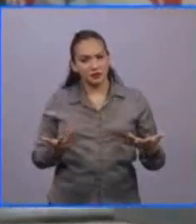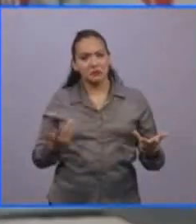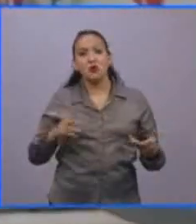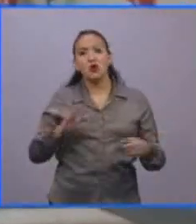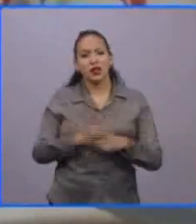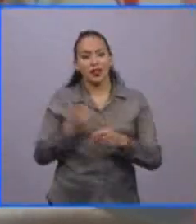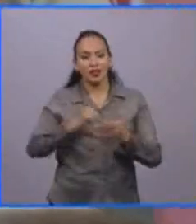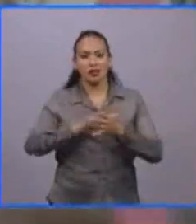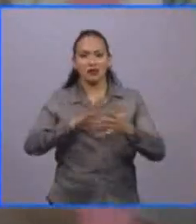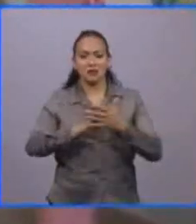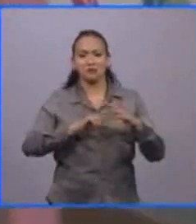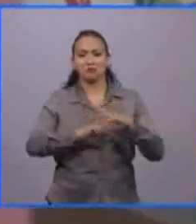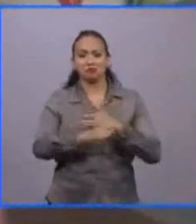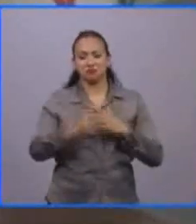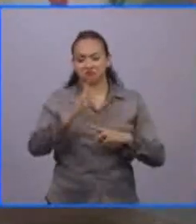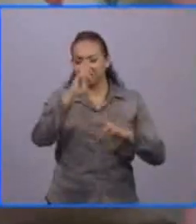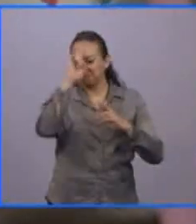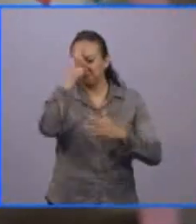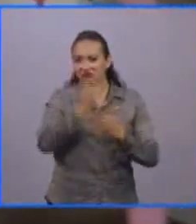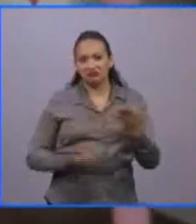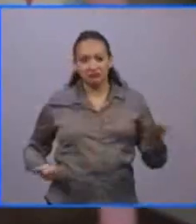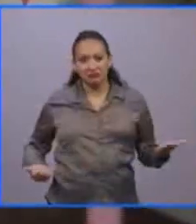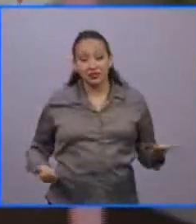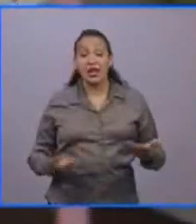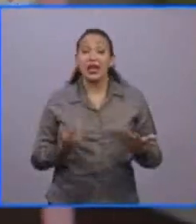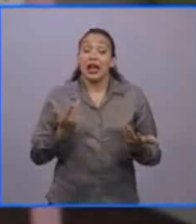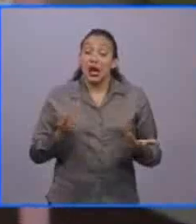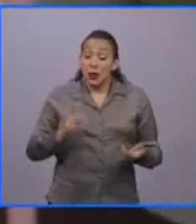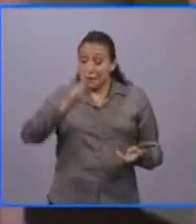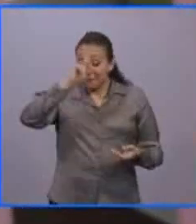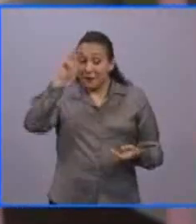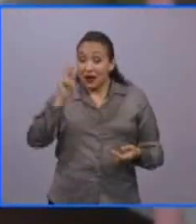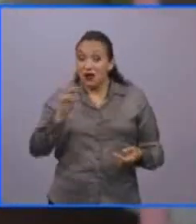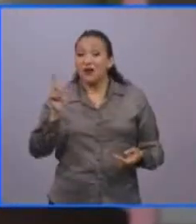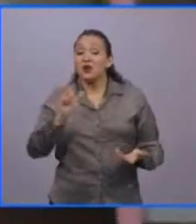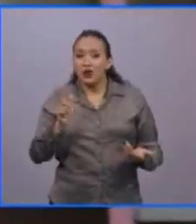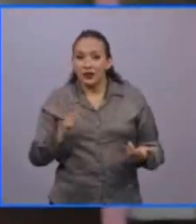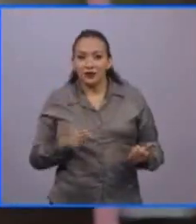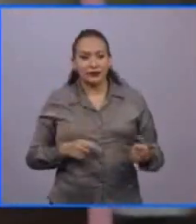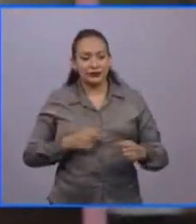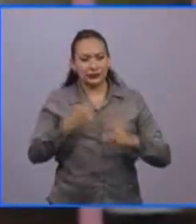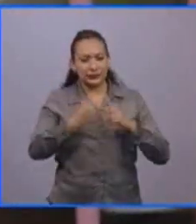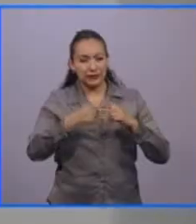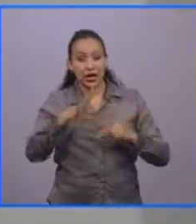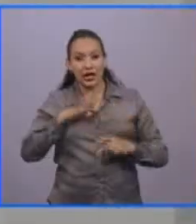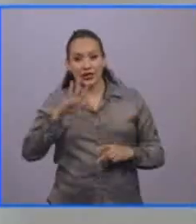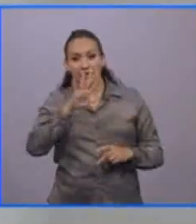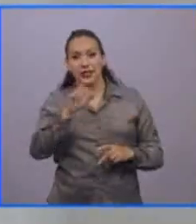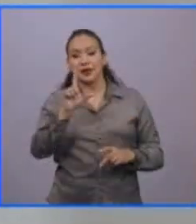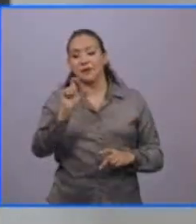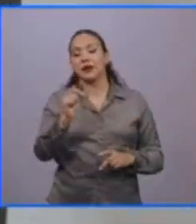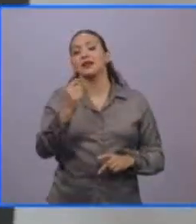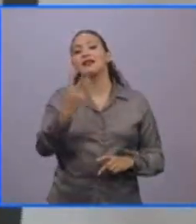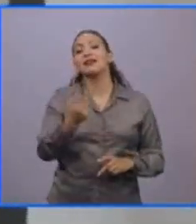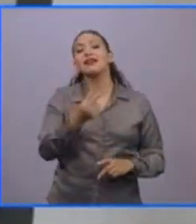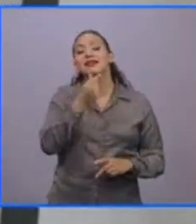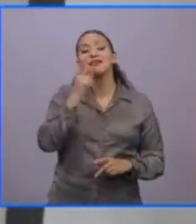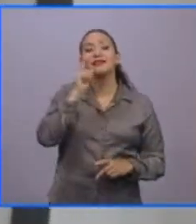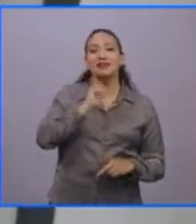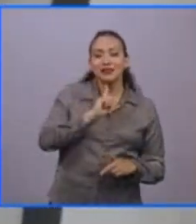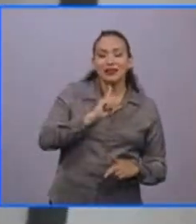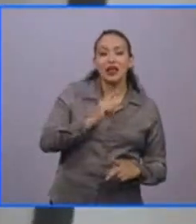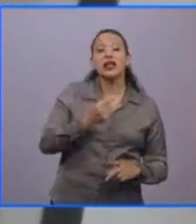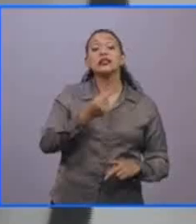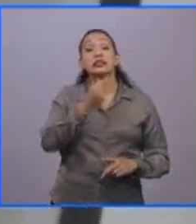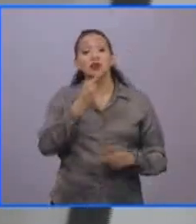marco, añadieron que el escenario se torna todavía peor cuando se contabilizan 523 niñas y